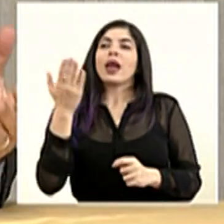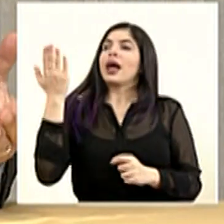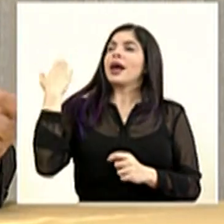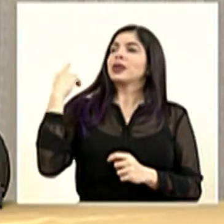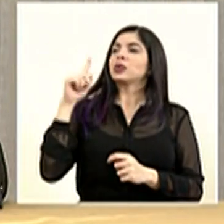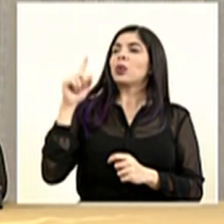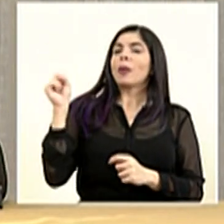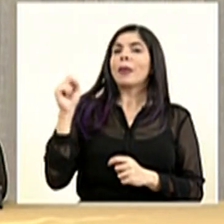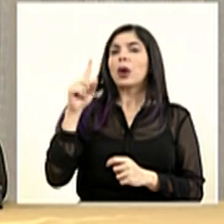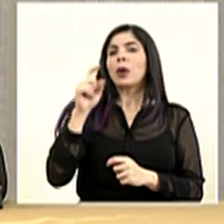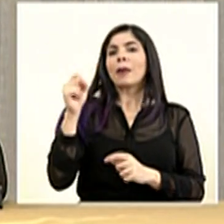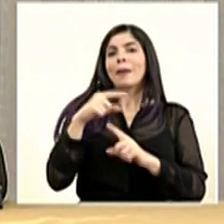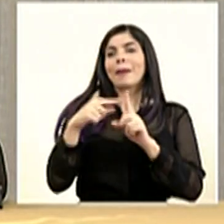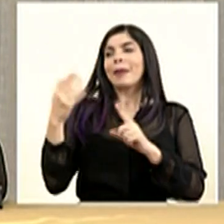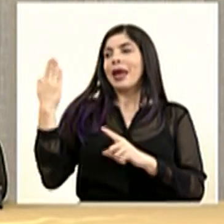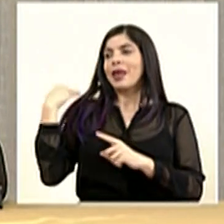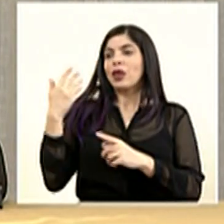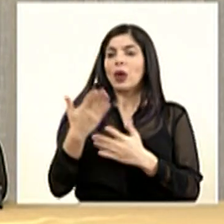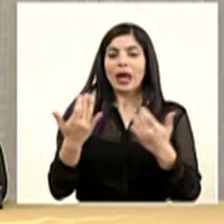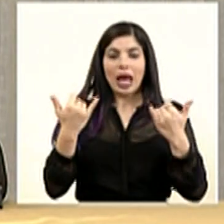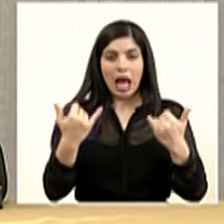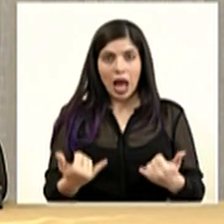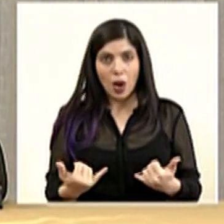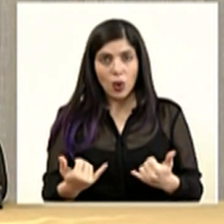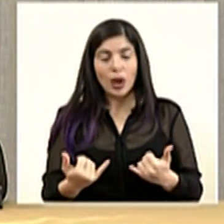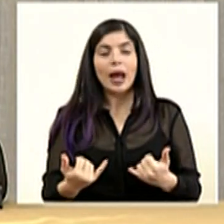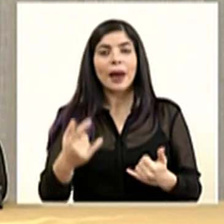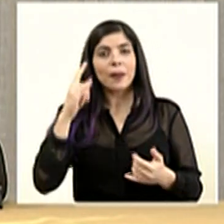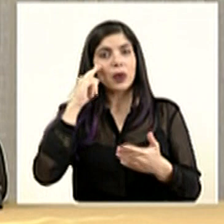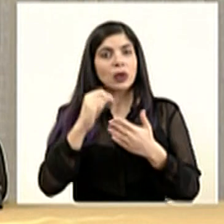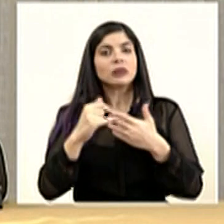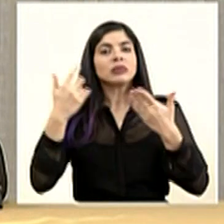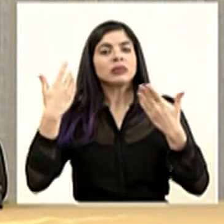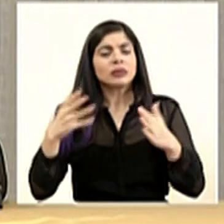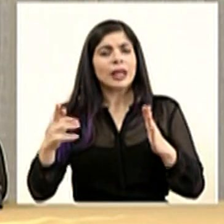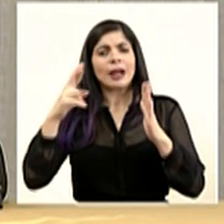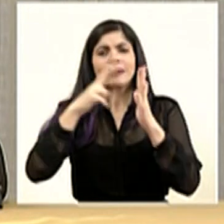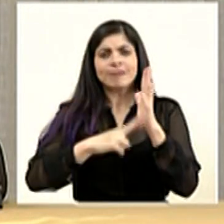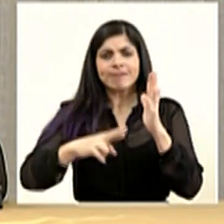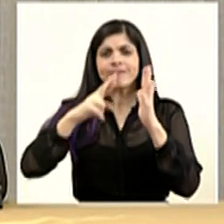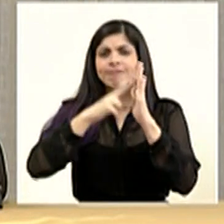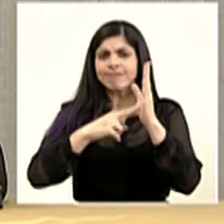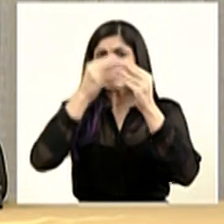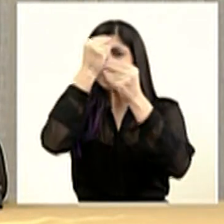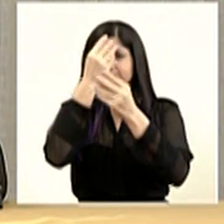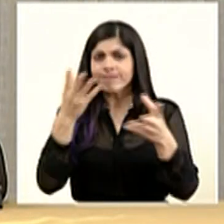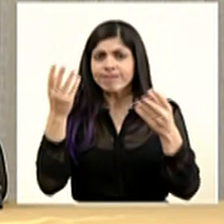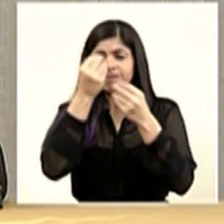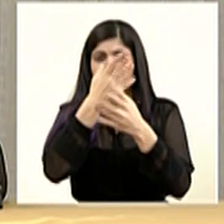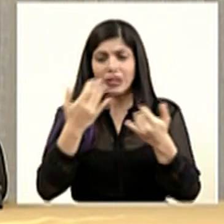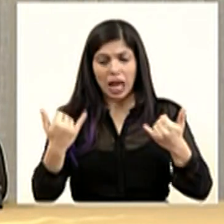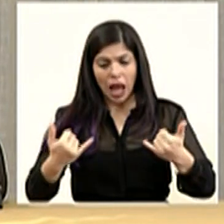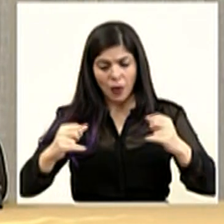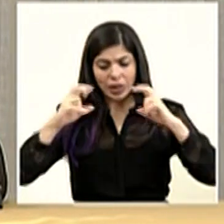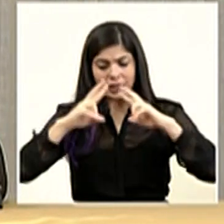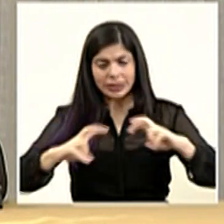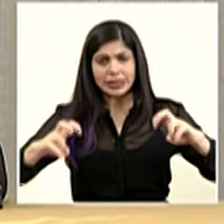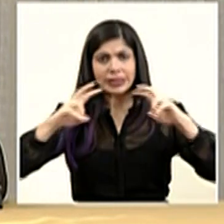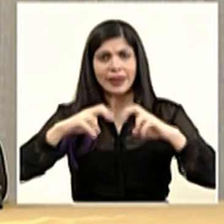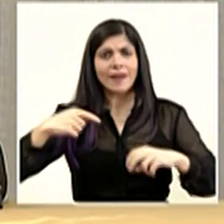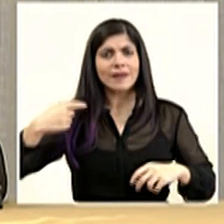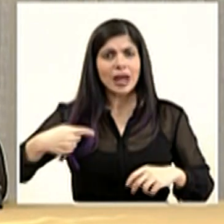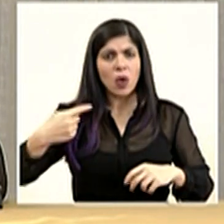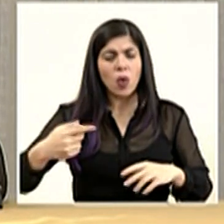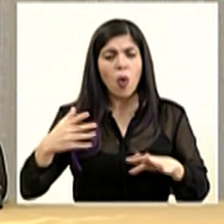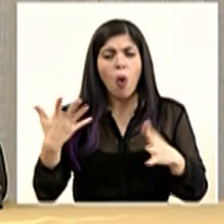un mes y medio, a lo que tenemos ahora. En ese sentido, hemos reiterado y seguimos indicando que estamos en análisis constante de